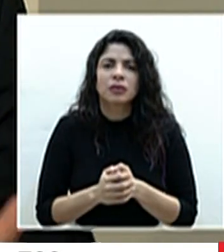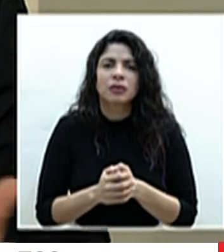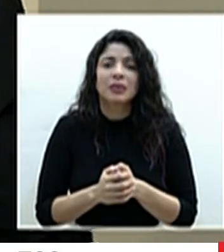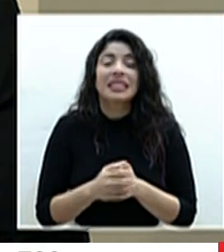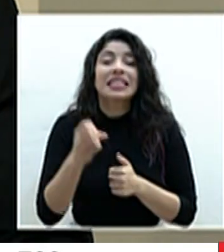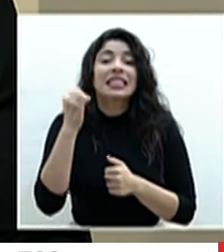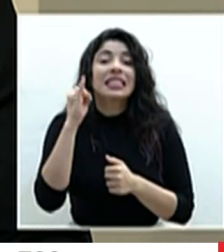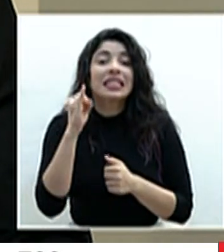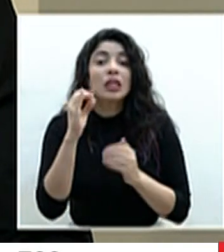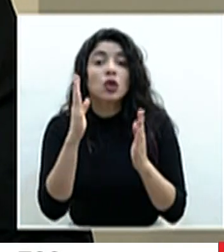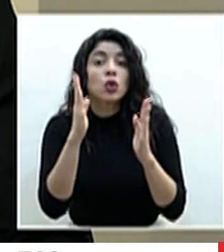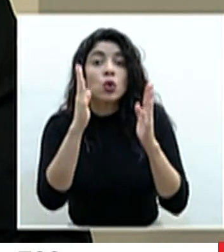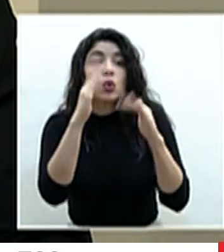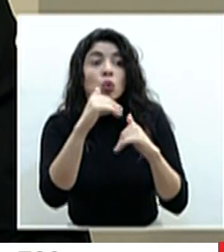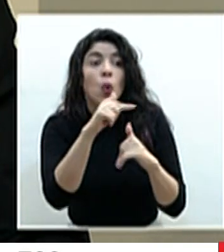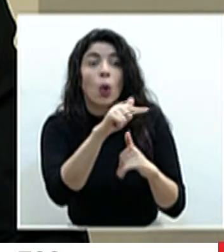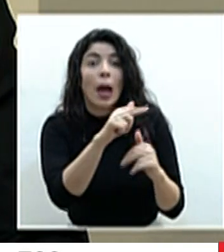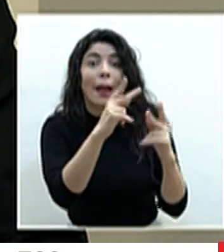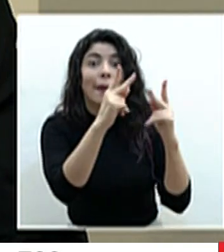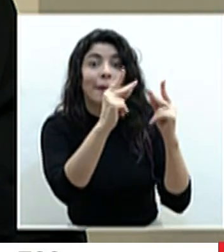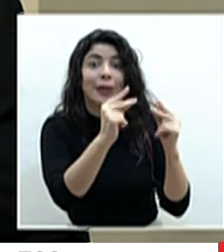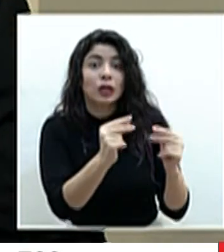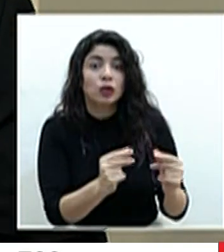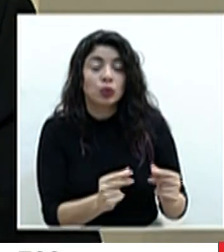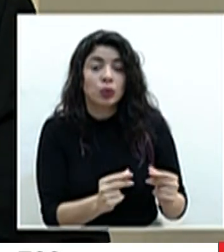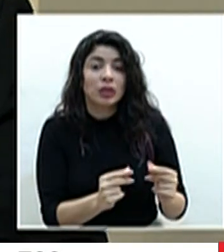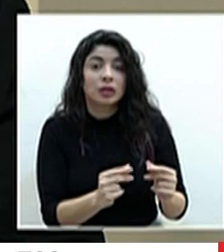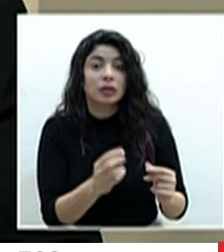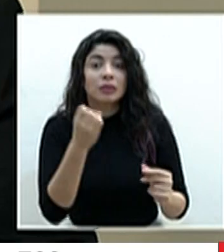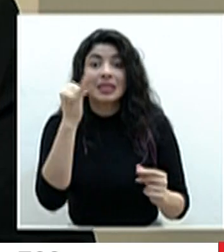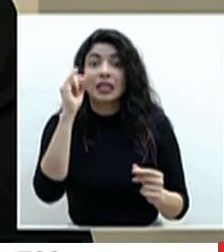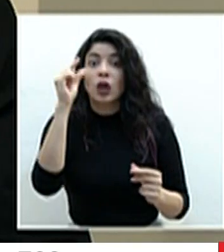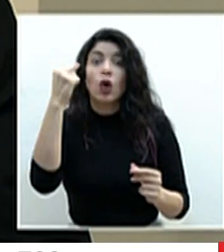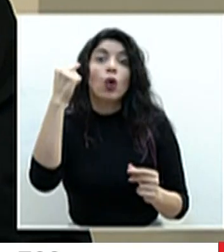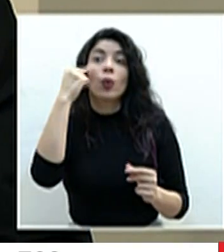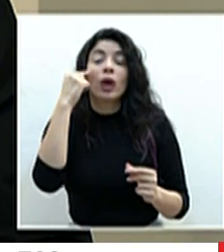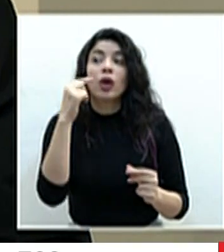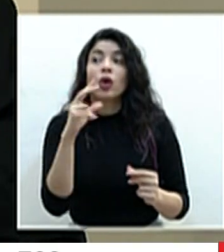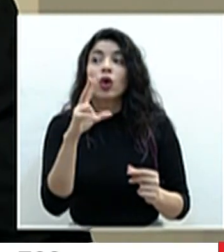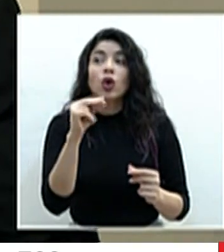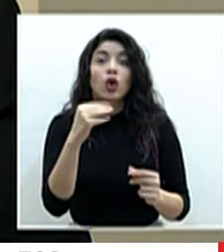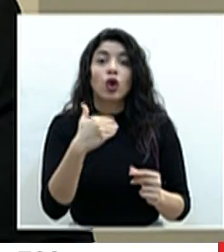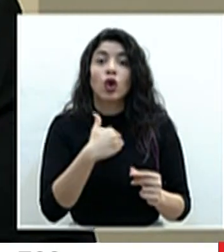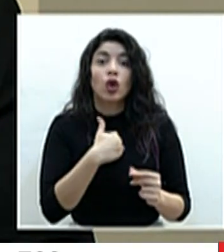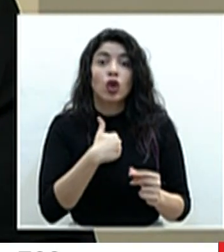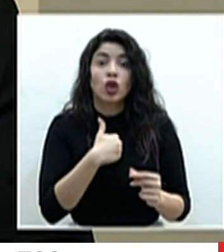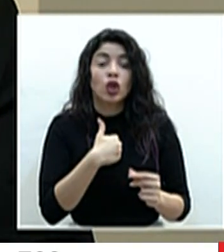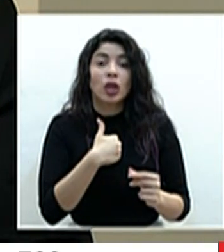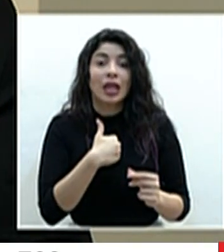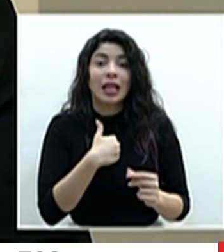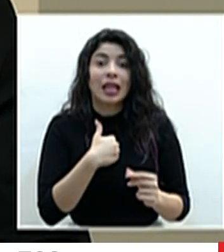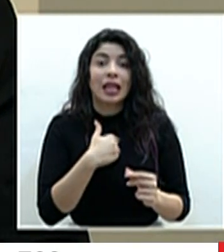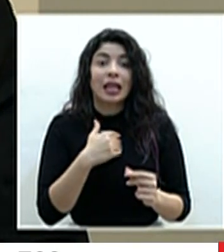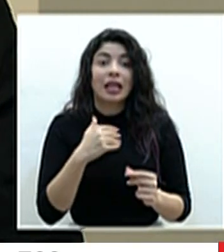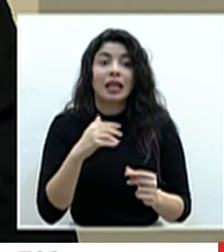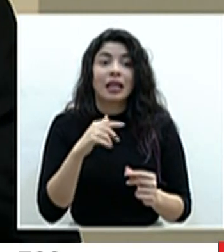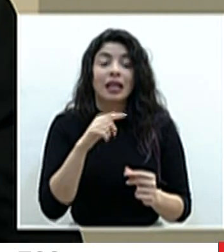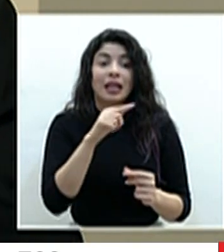Si no hay ese presupuesto, pues el gobierno de la República no tiene 75.000